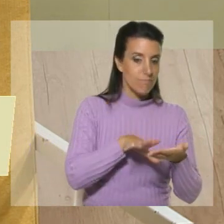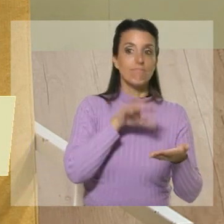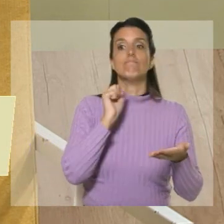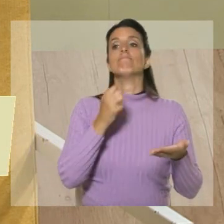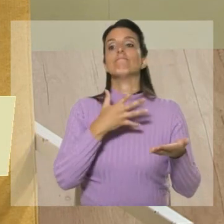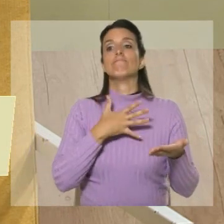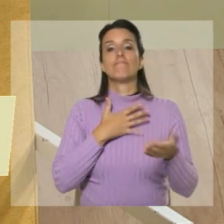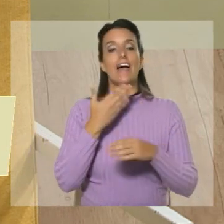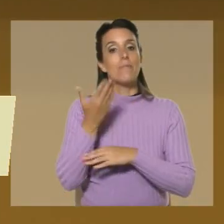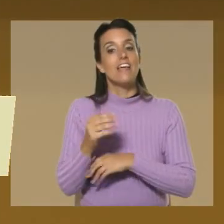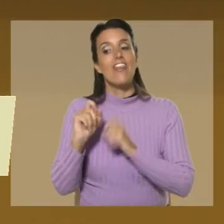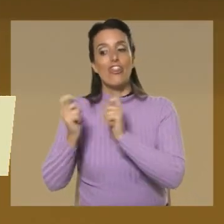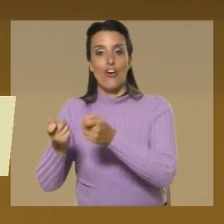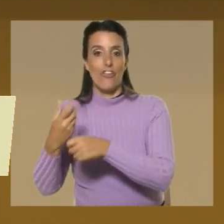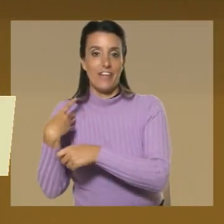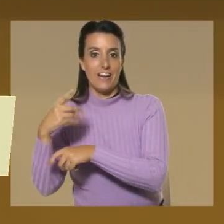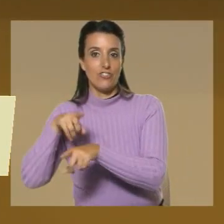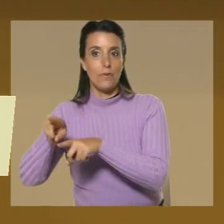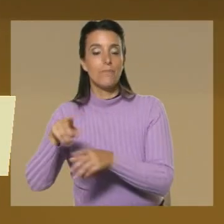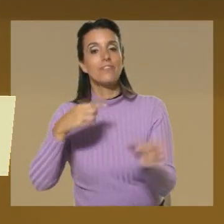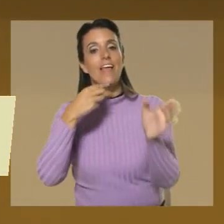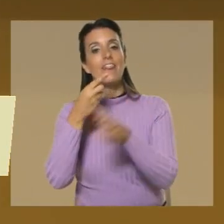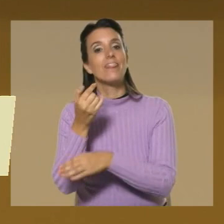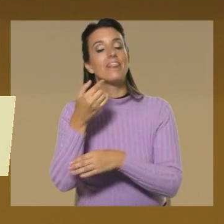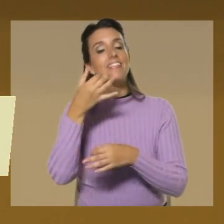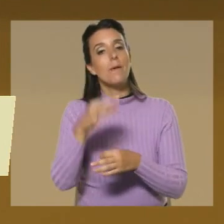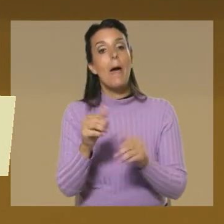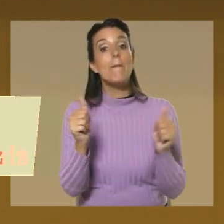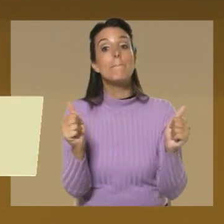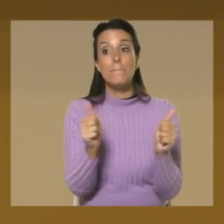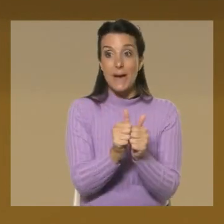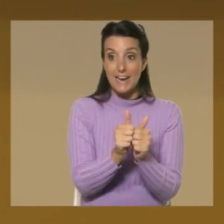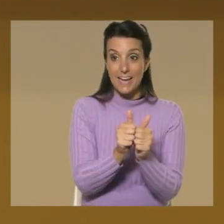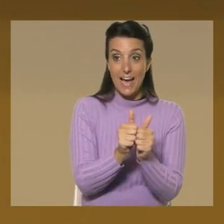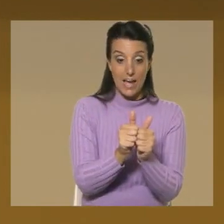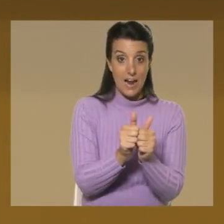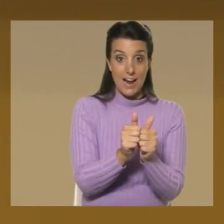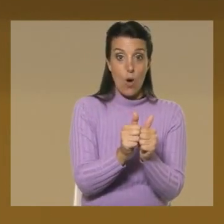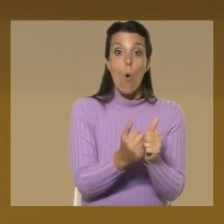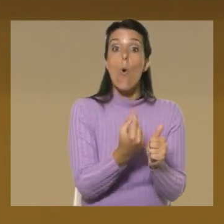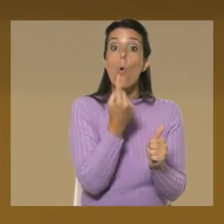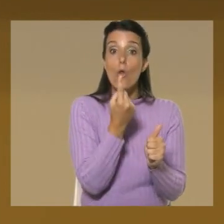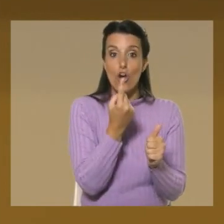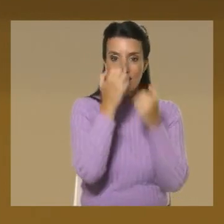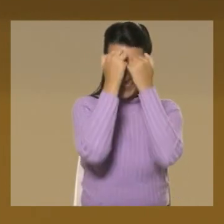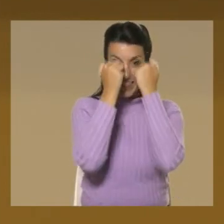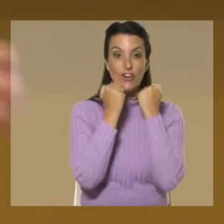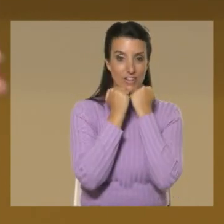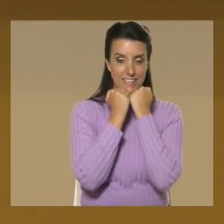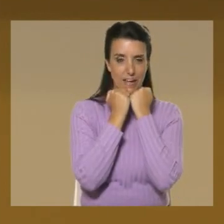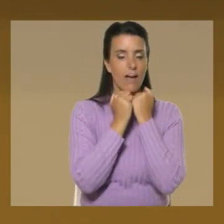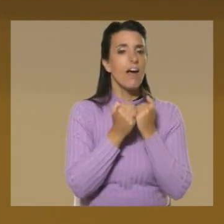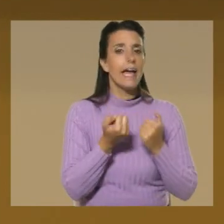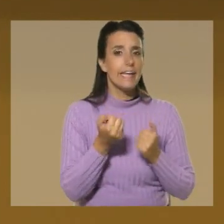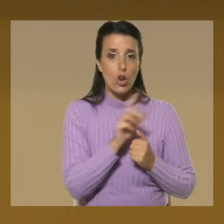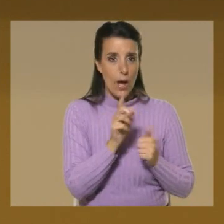para aportar el director. Se dice que en toda pareja uno de los dos en algún momento es un terrorista, ¿no? De la pareja. En este caso